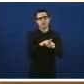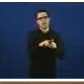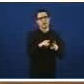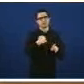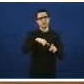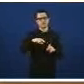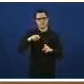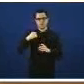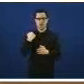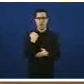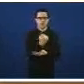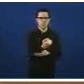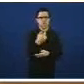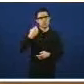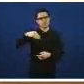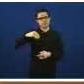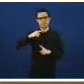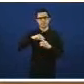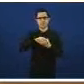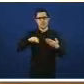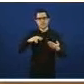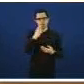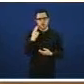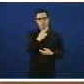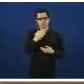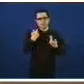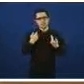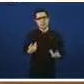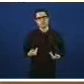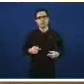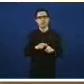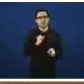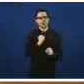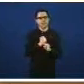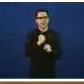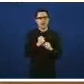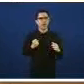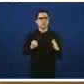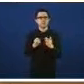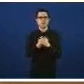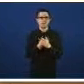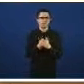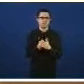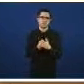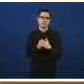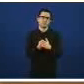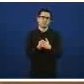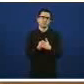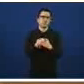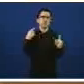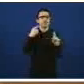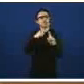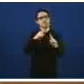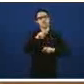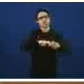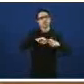Contan co seu presidente E contan Con meu compromiso De traballar No máximo Das miñas responsabilidades Para solucionar